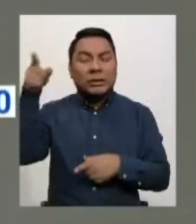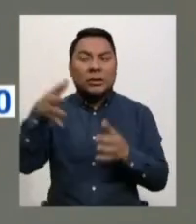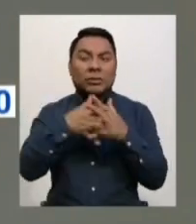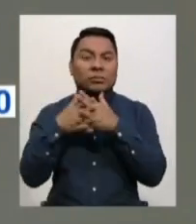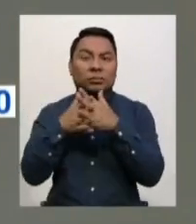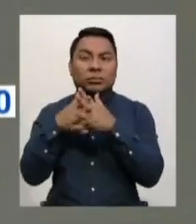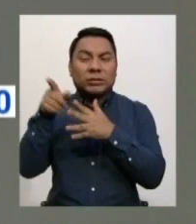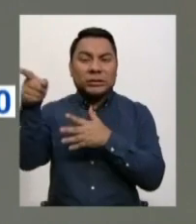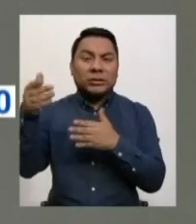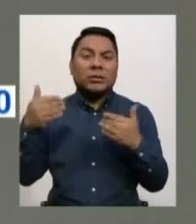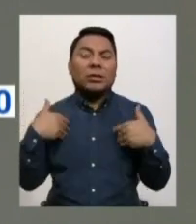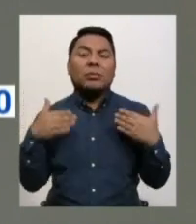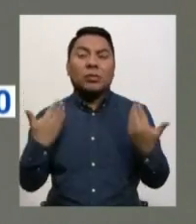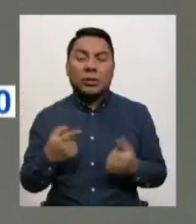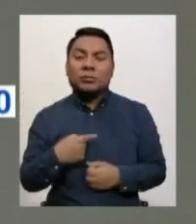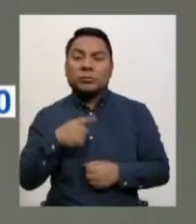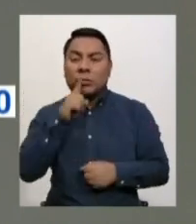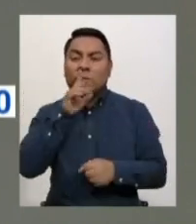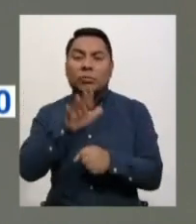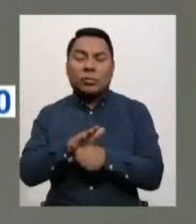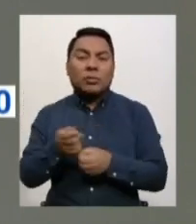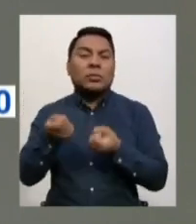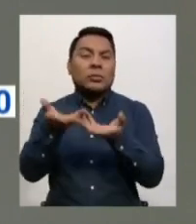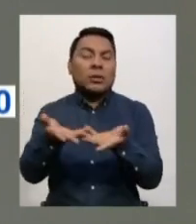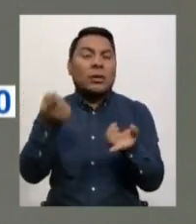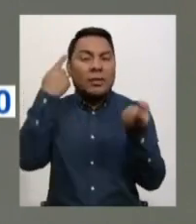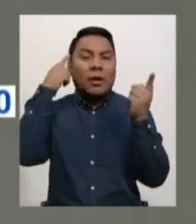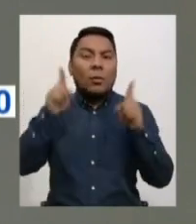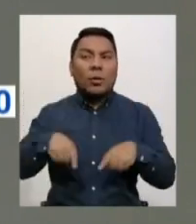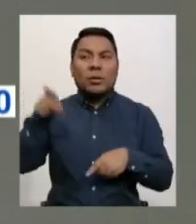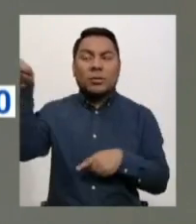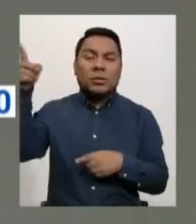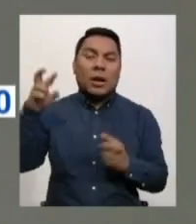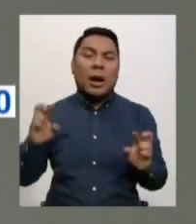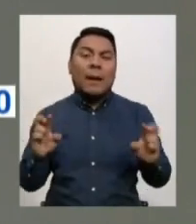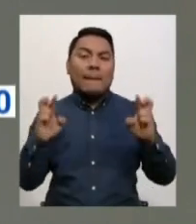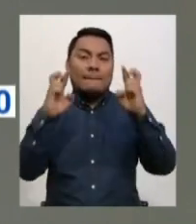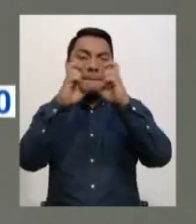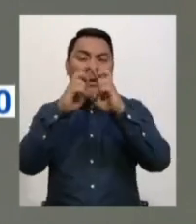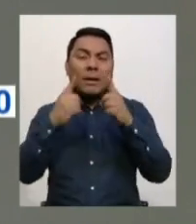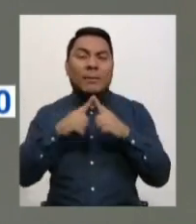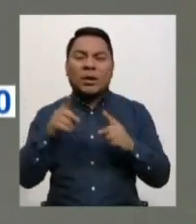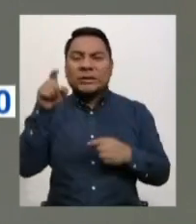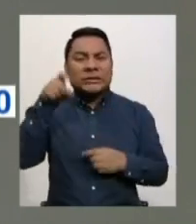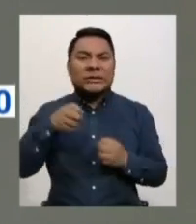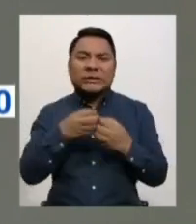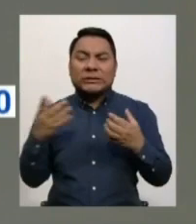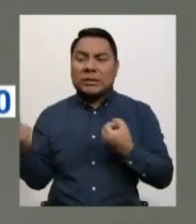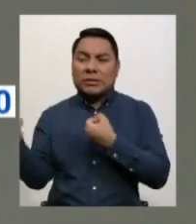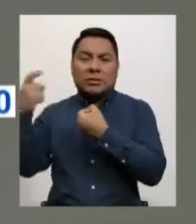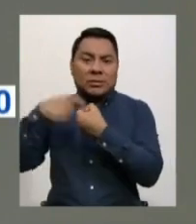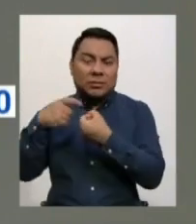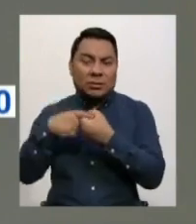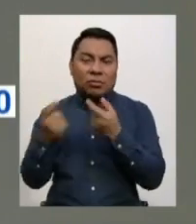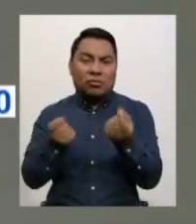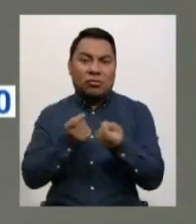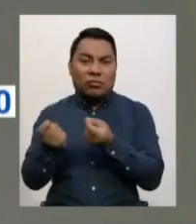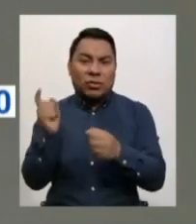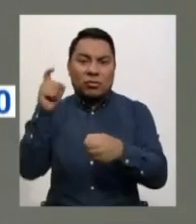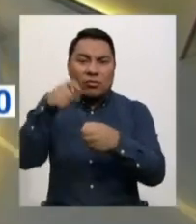cumplir sus compromisos bajo el Acuerdo de París sin necesidad de que participe el gobierno federal, que es el que lo